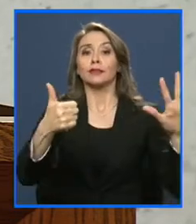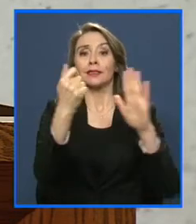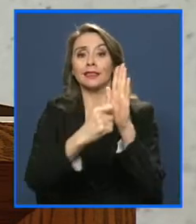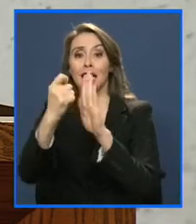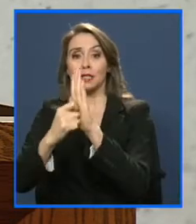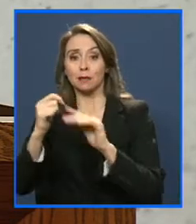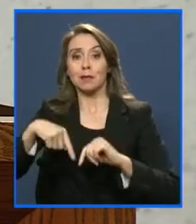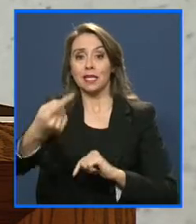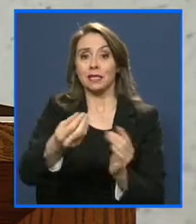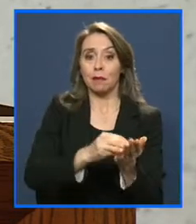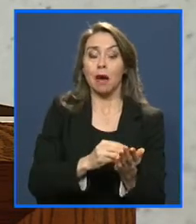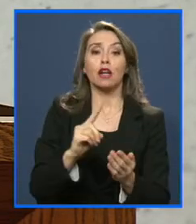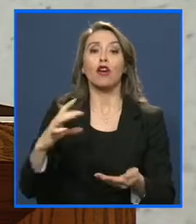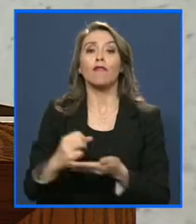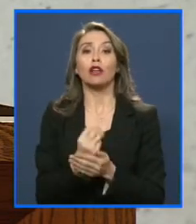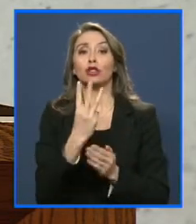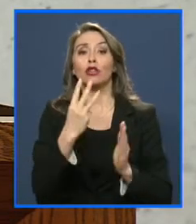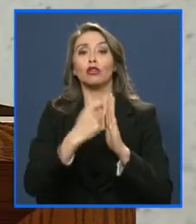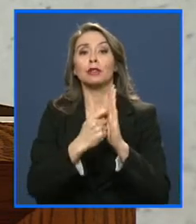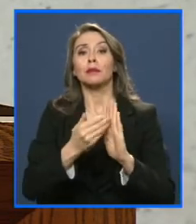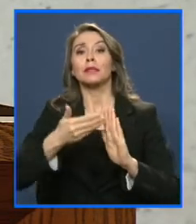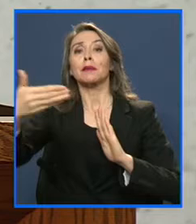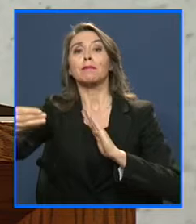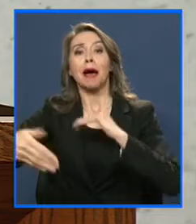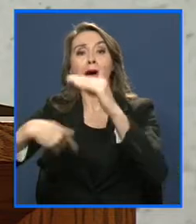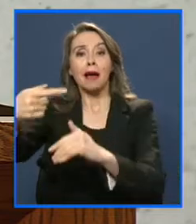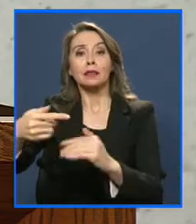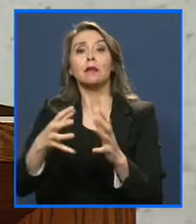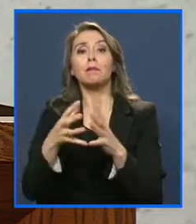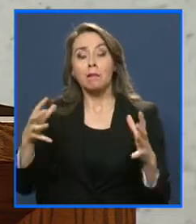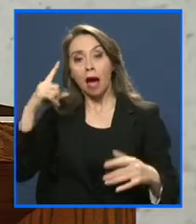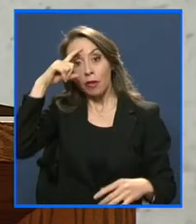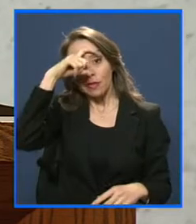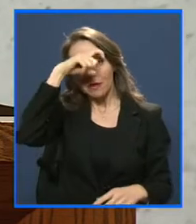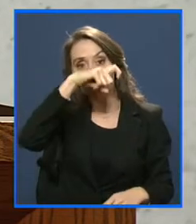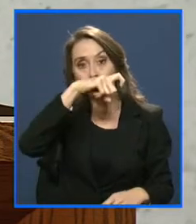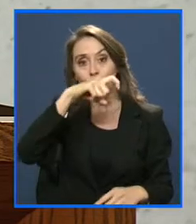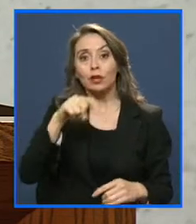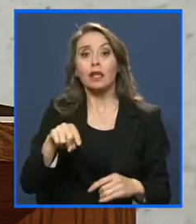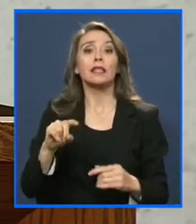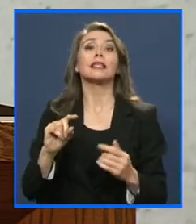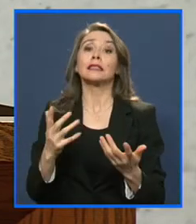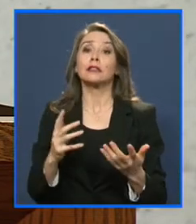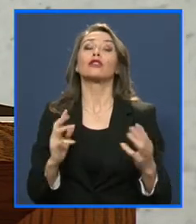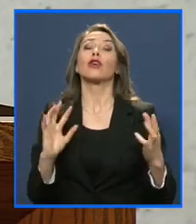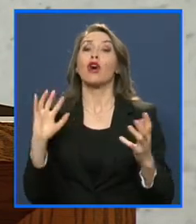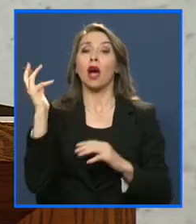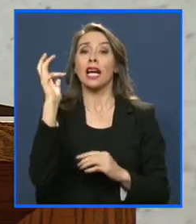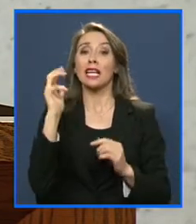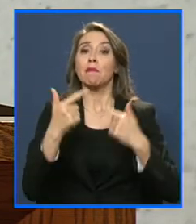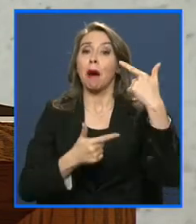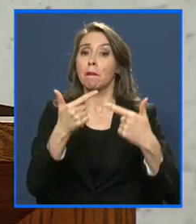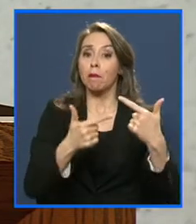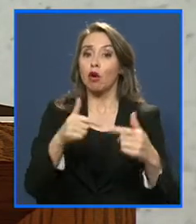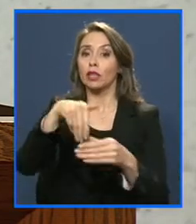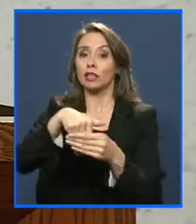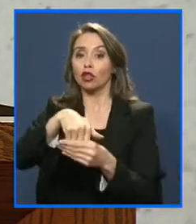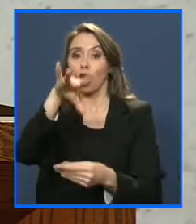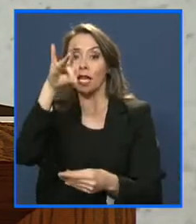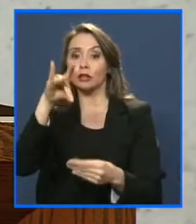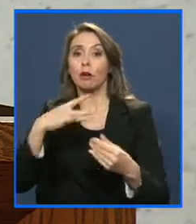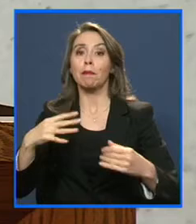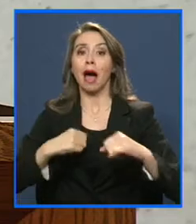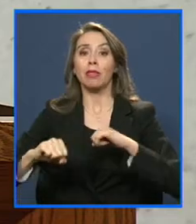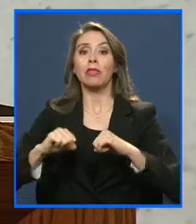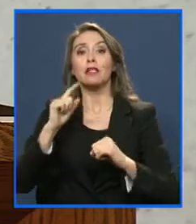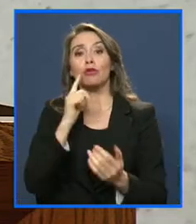conseguirá en los tres siguientes sin afrontar mayores dificultades de un clima político electoral que seguramente será más tenso